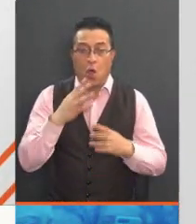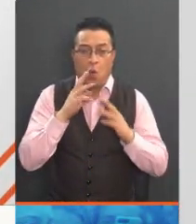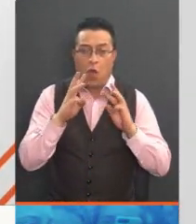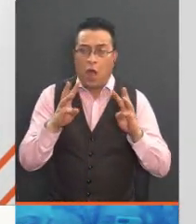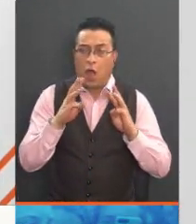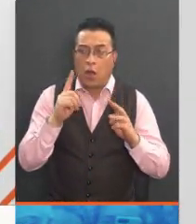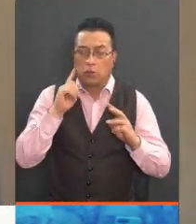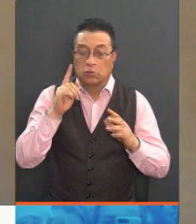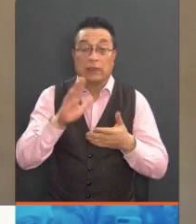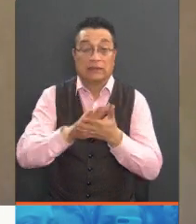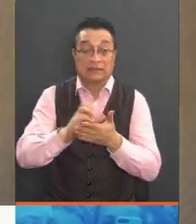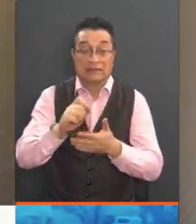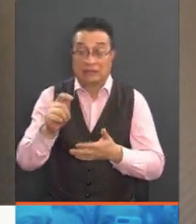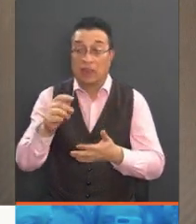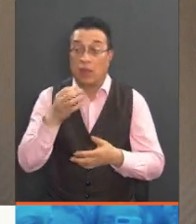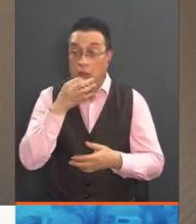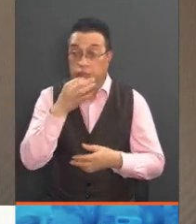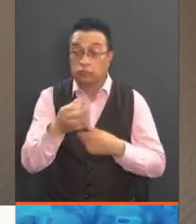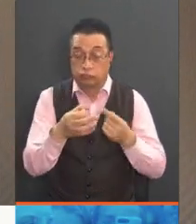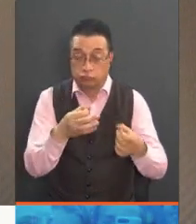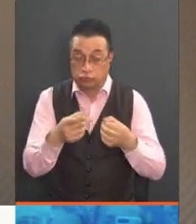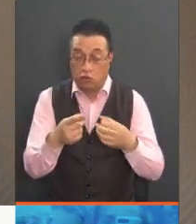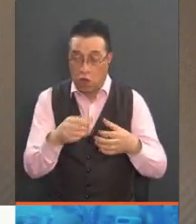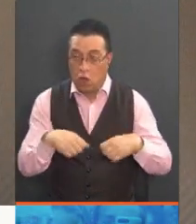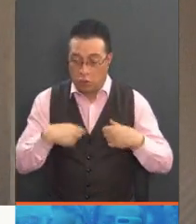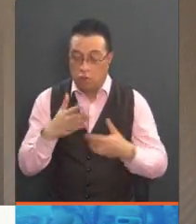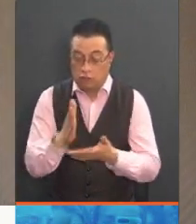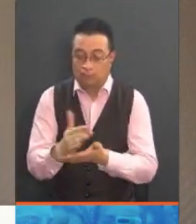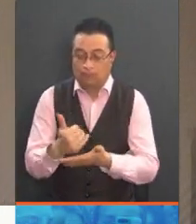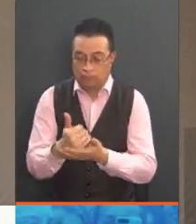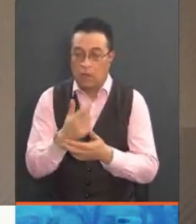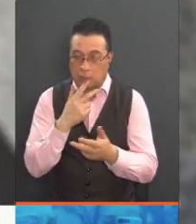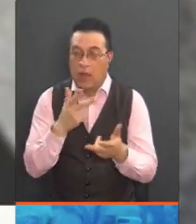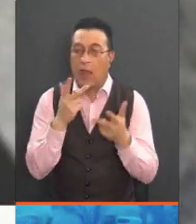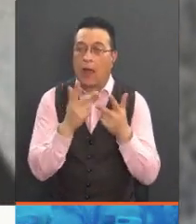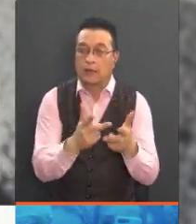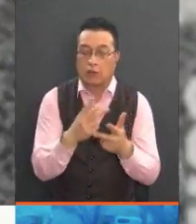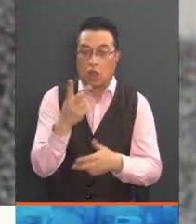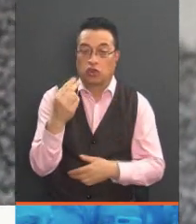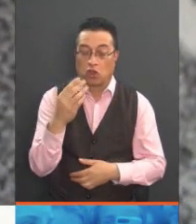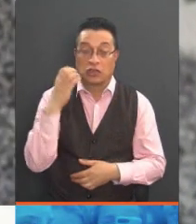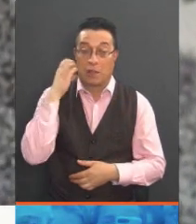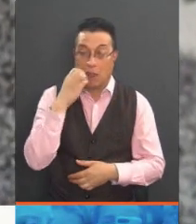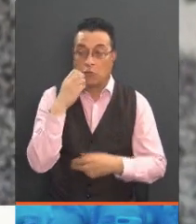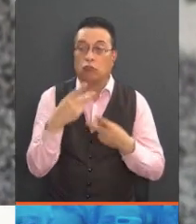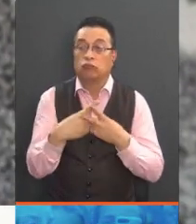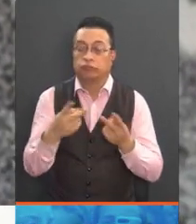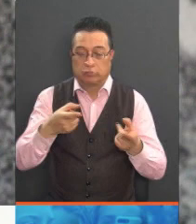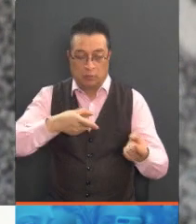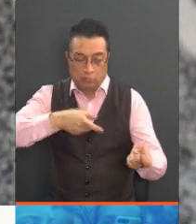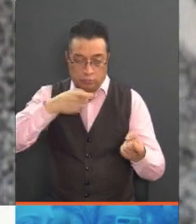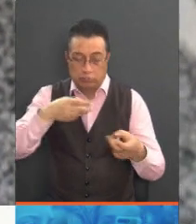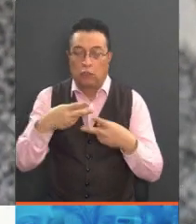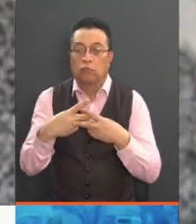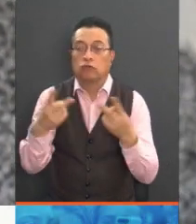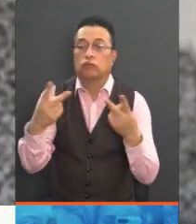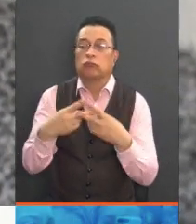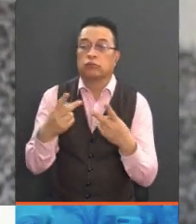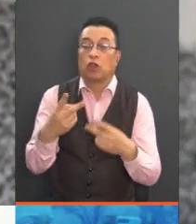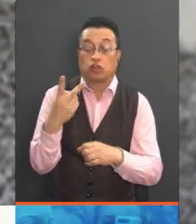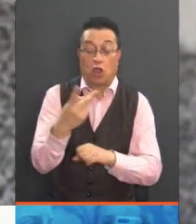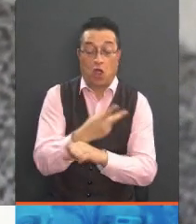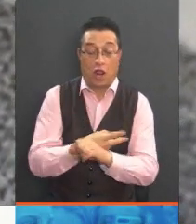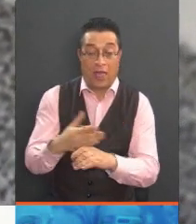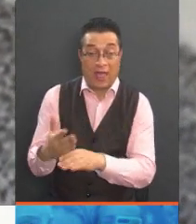Un chat del atacante con una joven sugiere que habría planeado el ataque. El 12 de mayo publicó fotos de sus armas y solo dos horas antes de